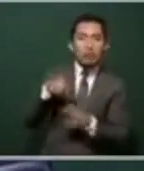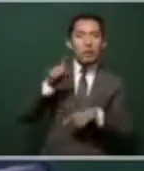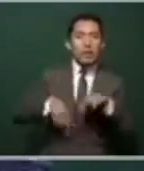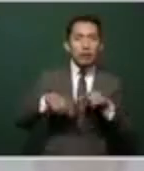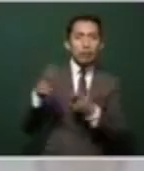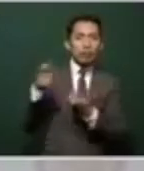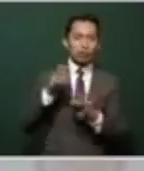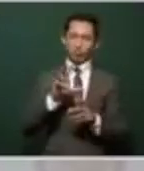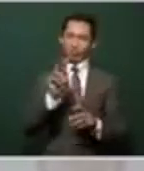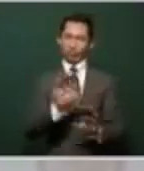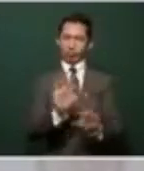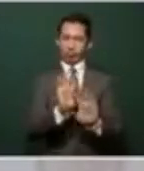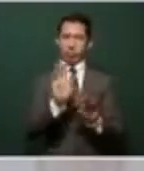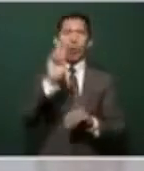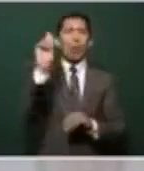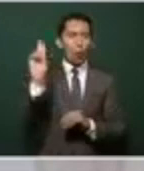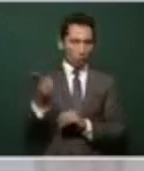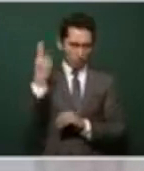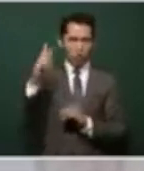en las universidades públicas,